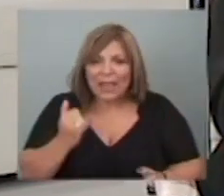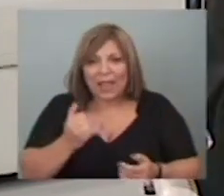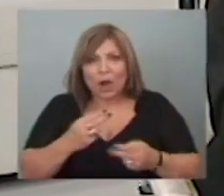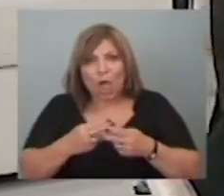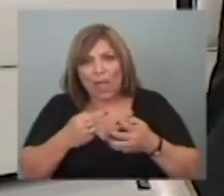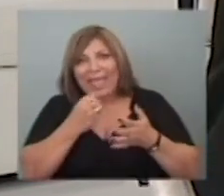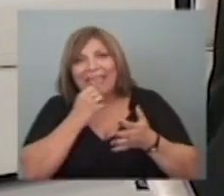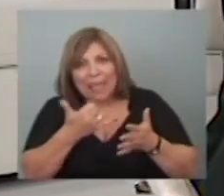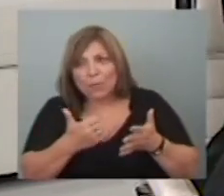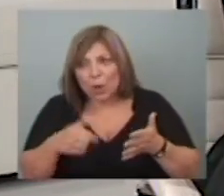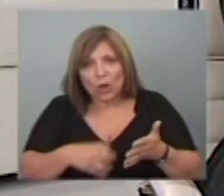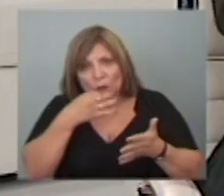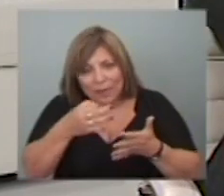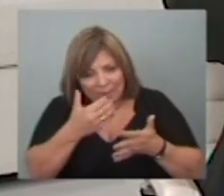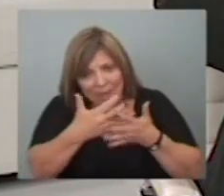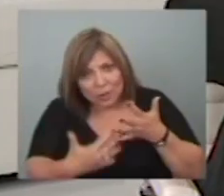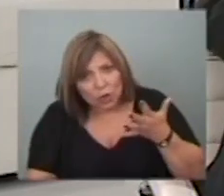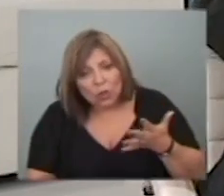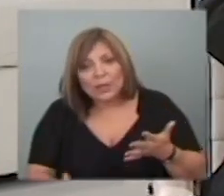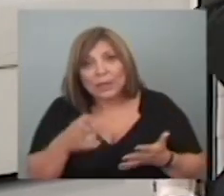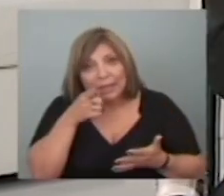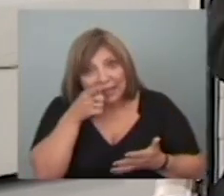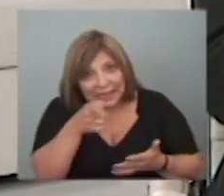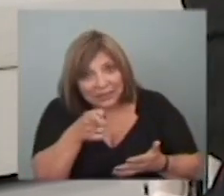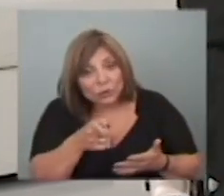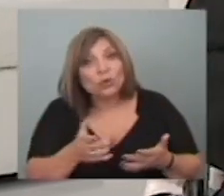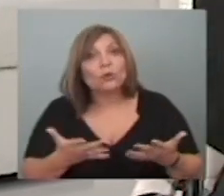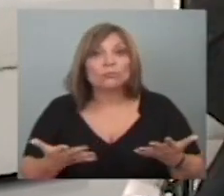ejemplos, que los ejemplos esos justamente